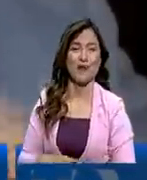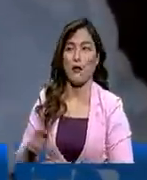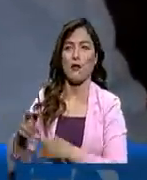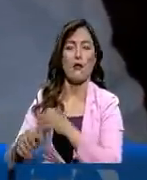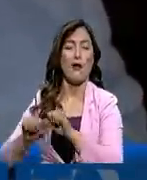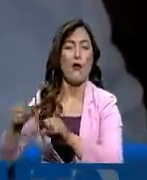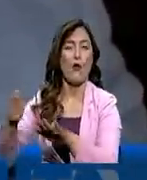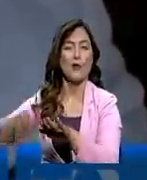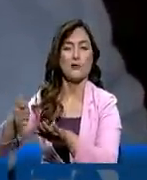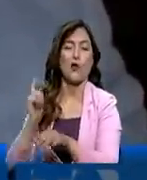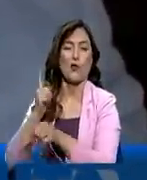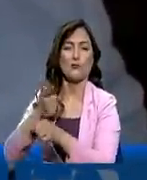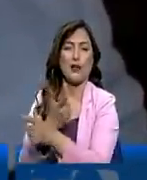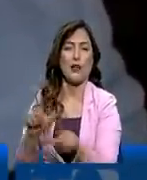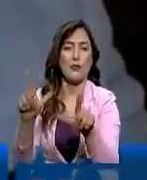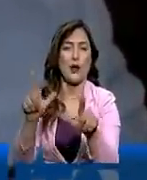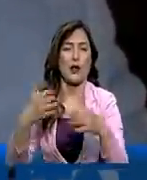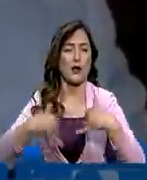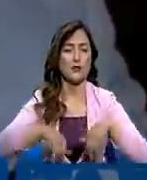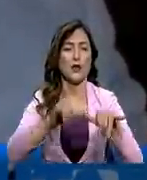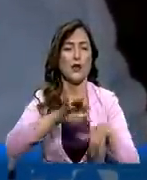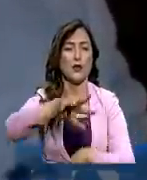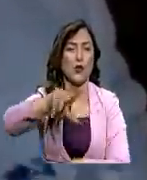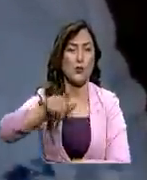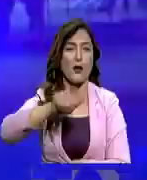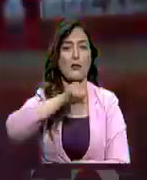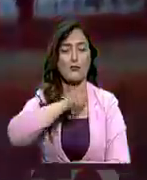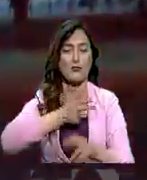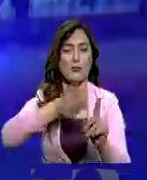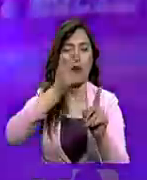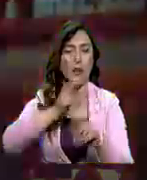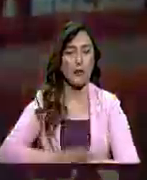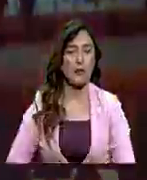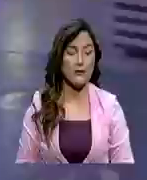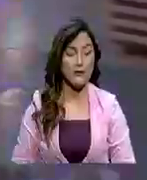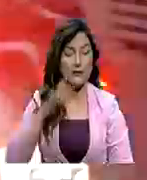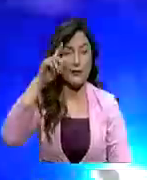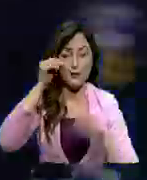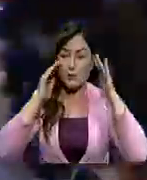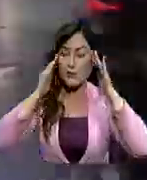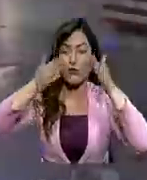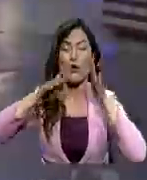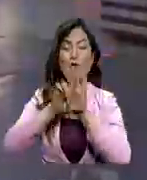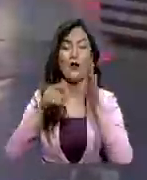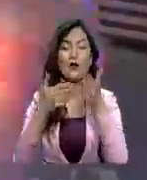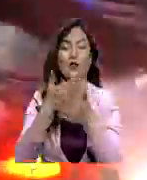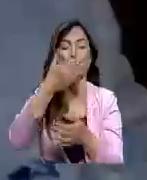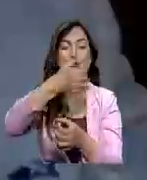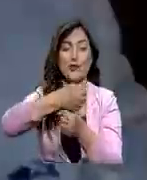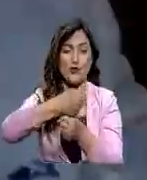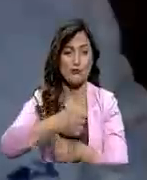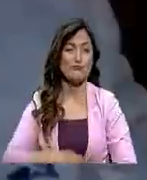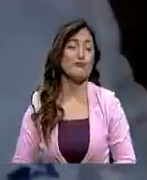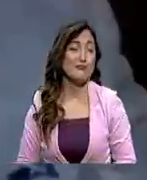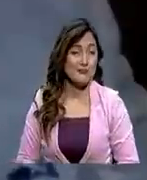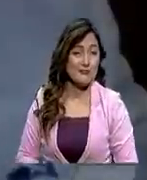nuevamente a esas personas a que sigan delinquiendo. Según Pazniño, el gobierno debería concentrarse en políticas públicas de seguridad. Que el